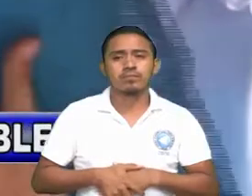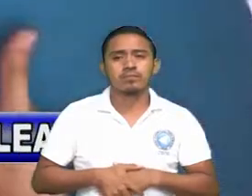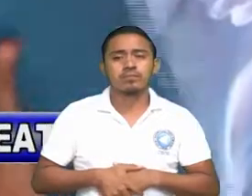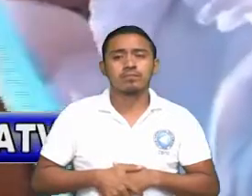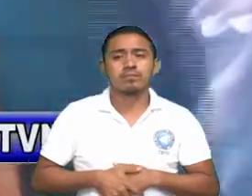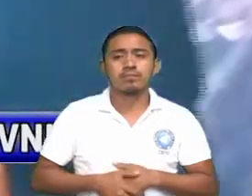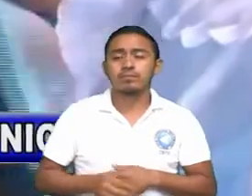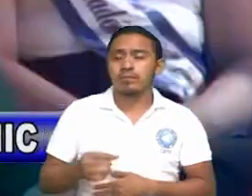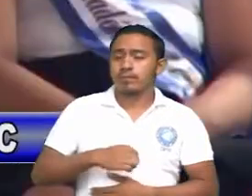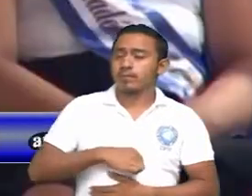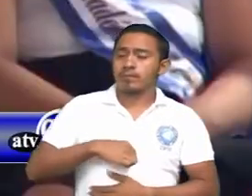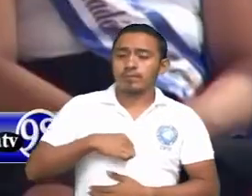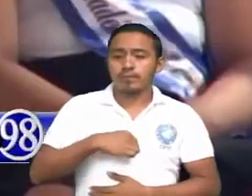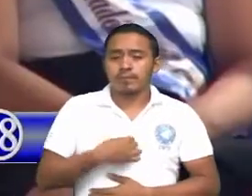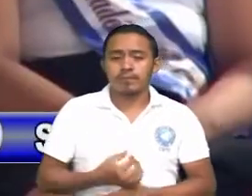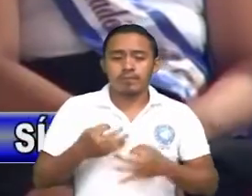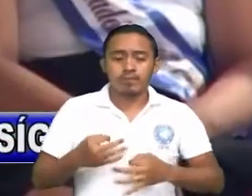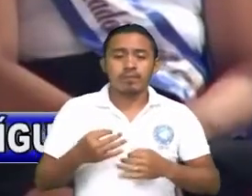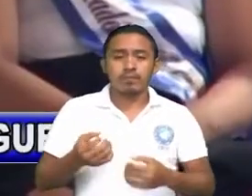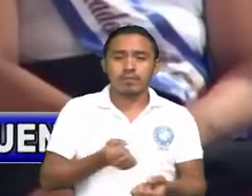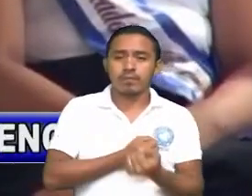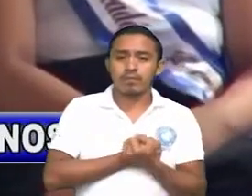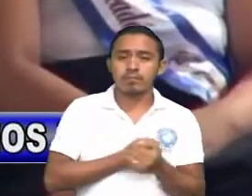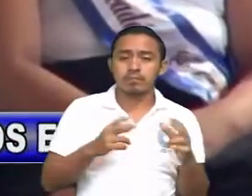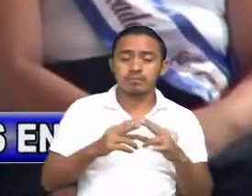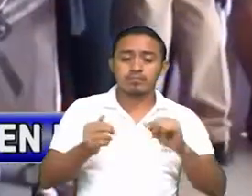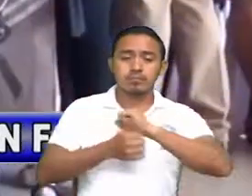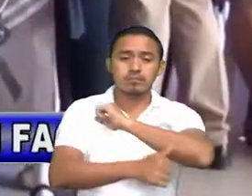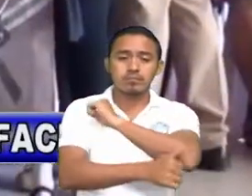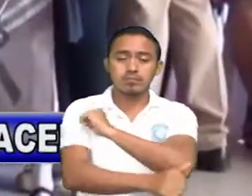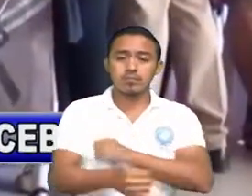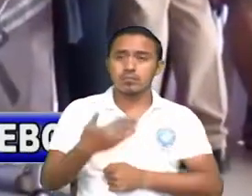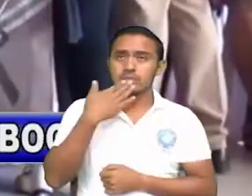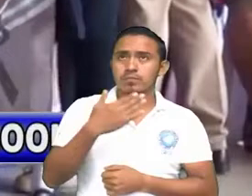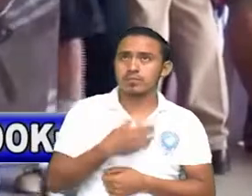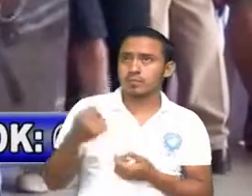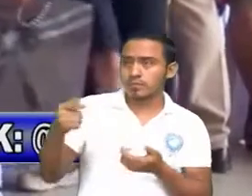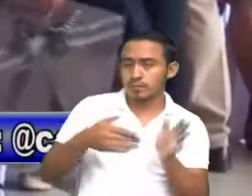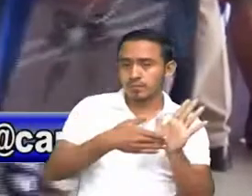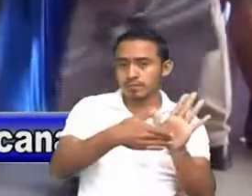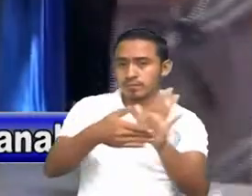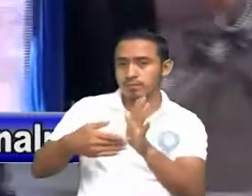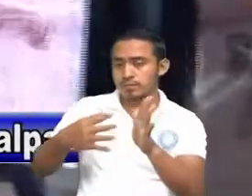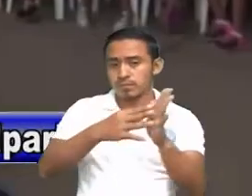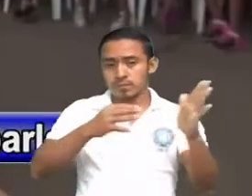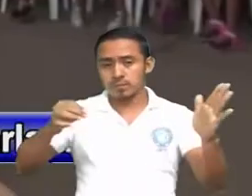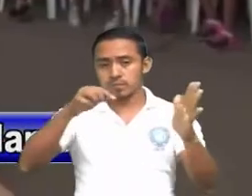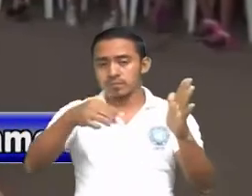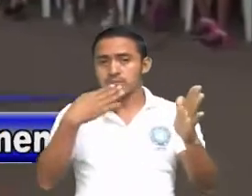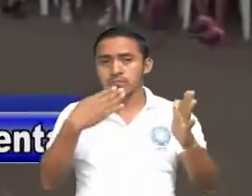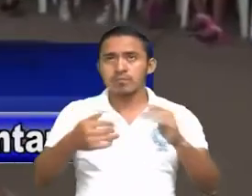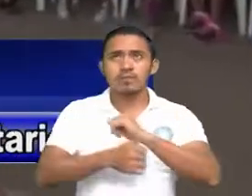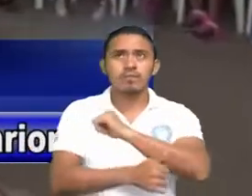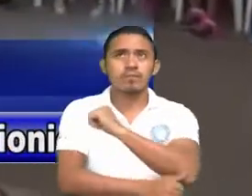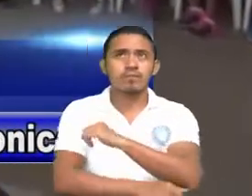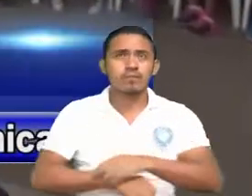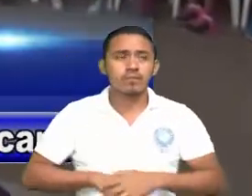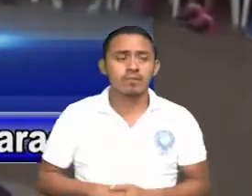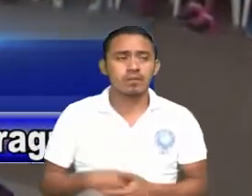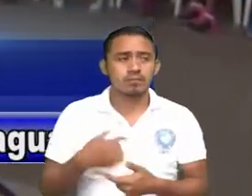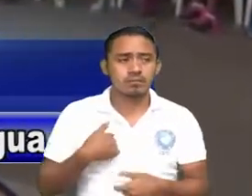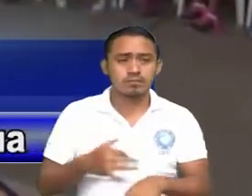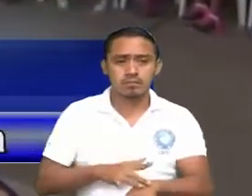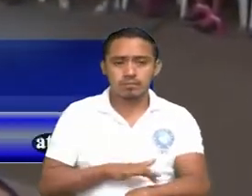Con orgullo y enalteciendo su amor por la patria, los mejores estudiantes son un ejemplo para sus compañeros. Bueno, la verdad me siento